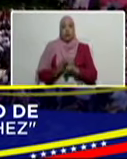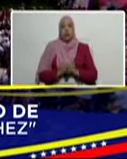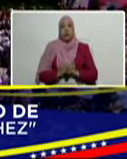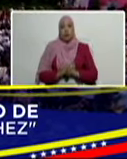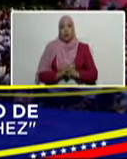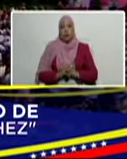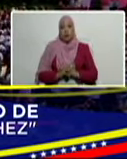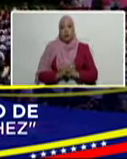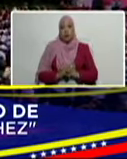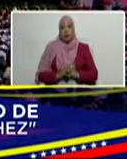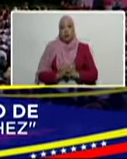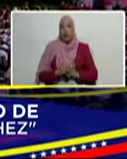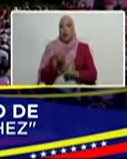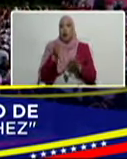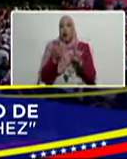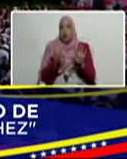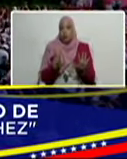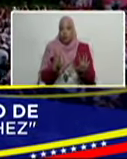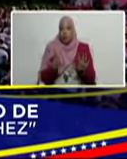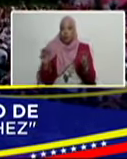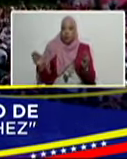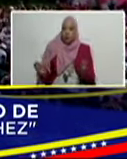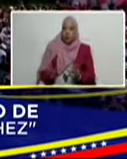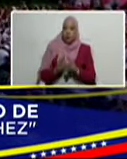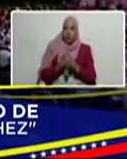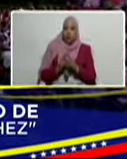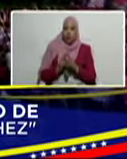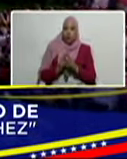Nos vimos el 8.